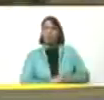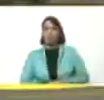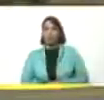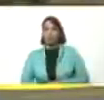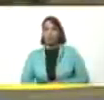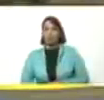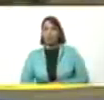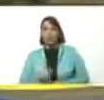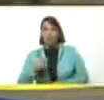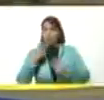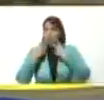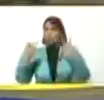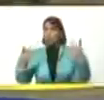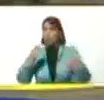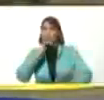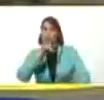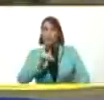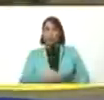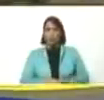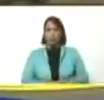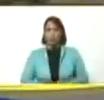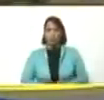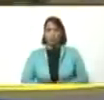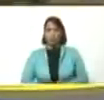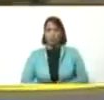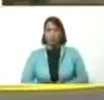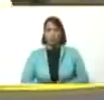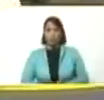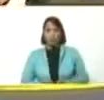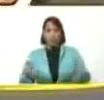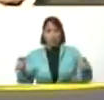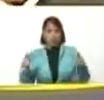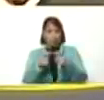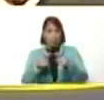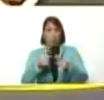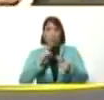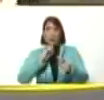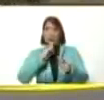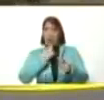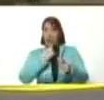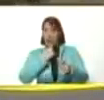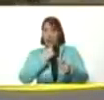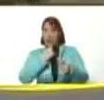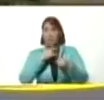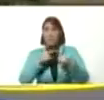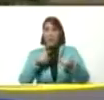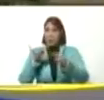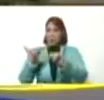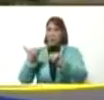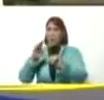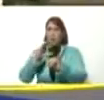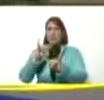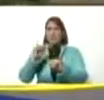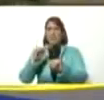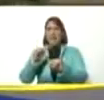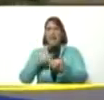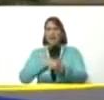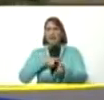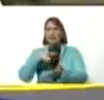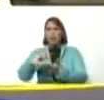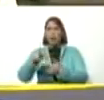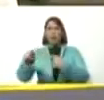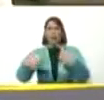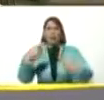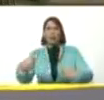Ellos fueron los que sacaron la noticia. Era una reunión secreta. Pero ellos sacaron el avión y luego sacaron